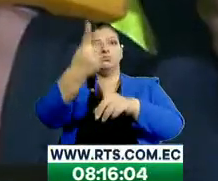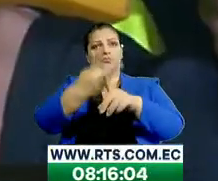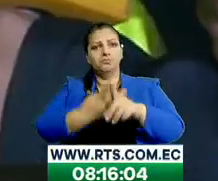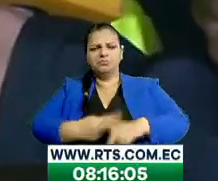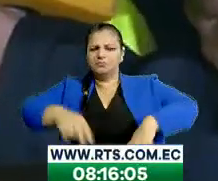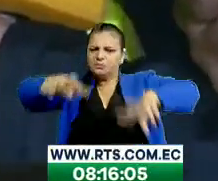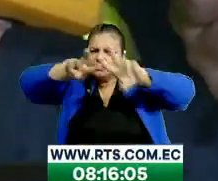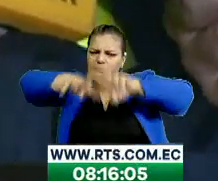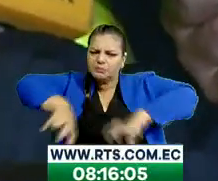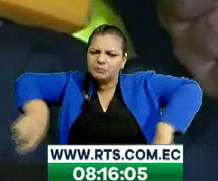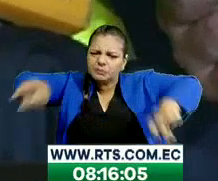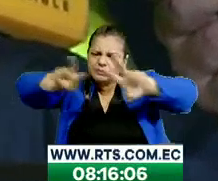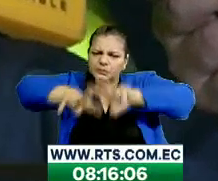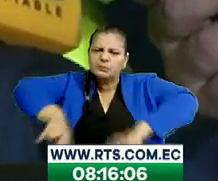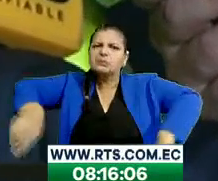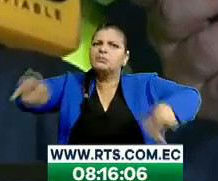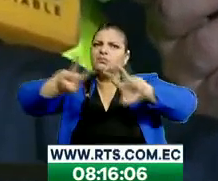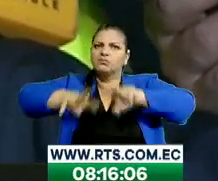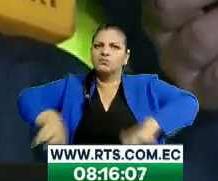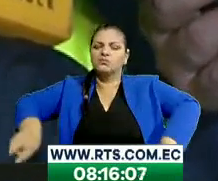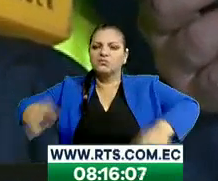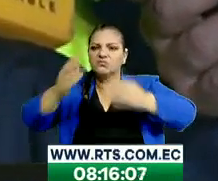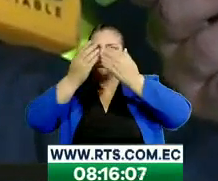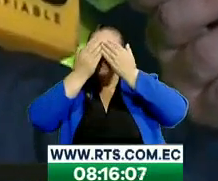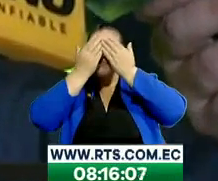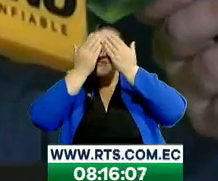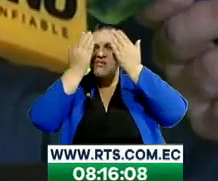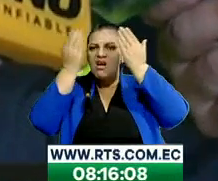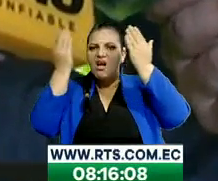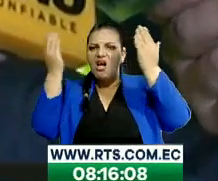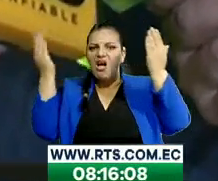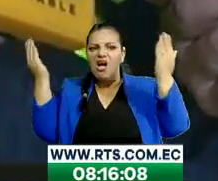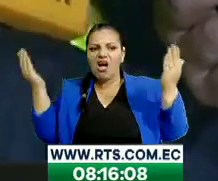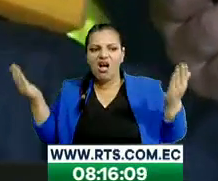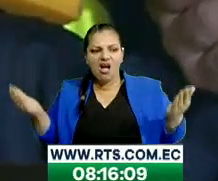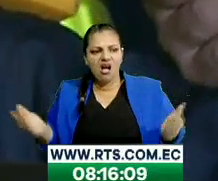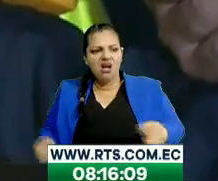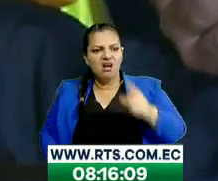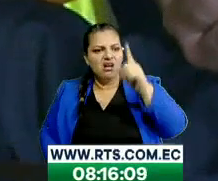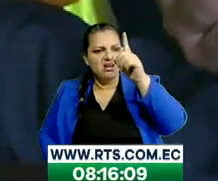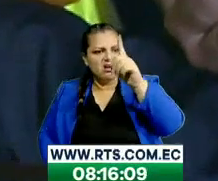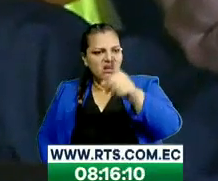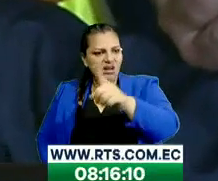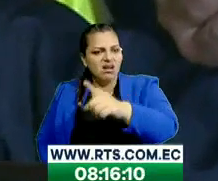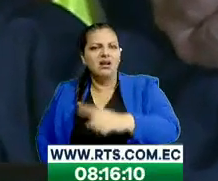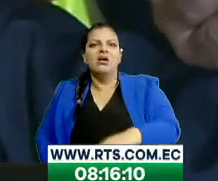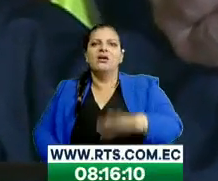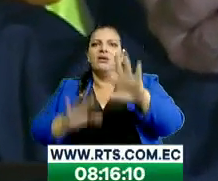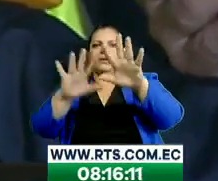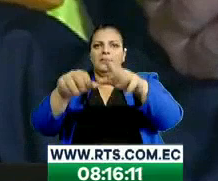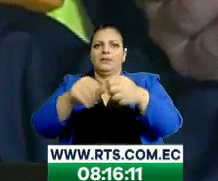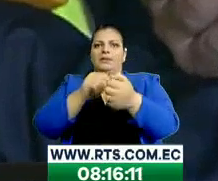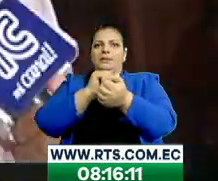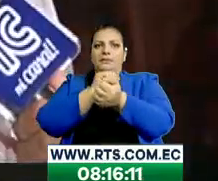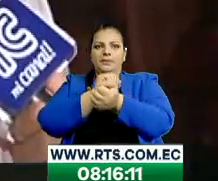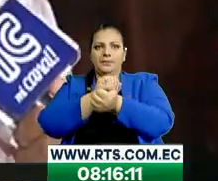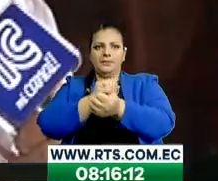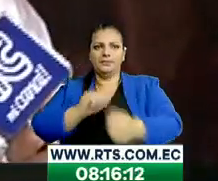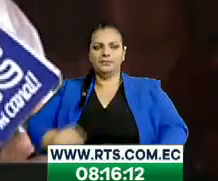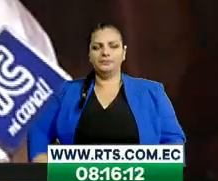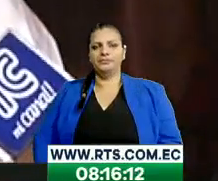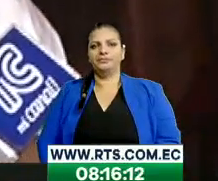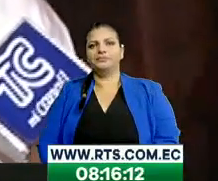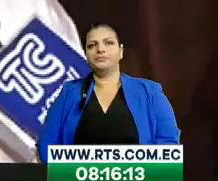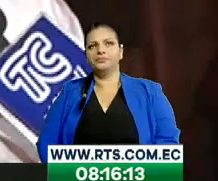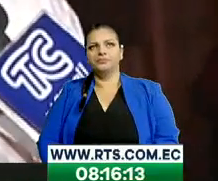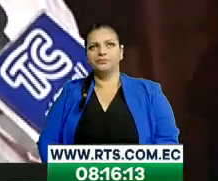armas eran para alquiler, para el cometimiento de asalto a mano armada en diferentes sectores de la urbe porteña. Hay